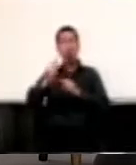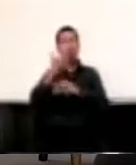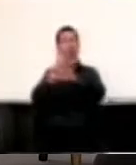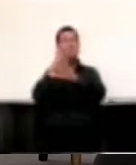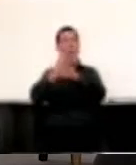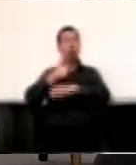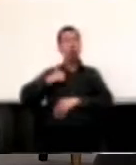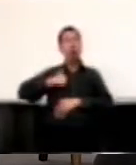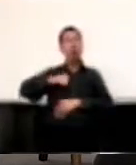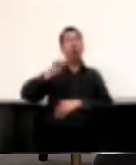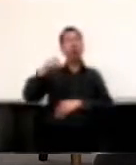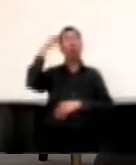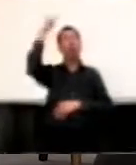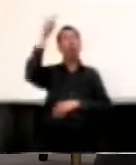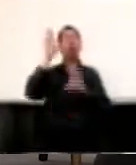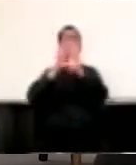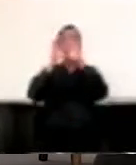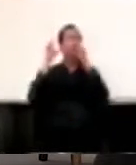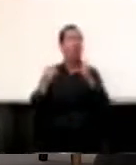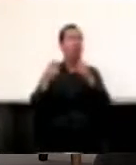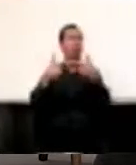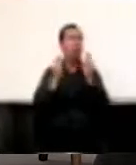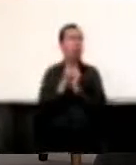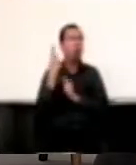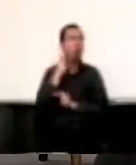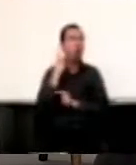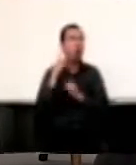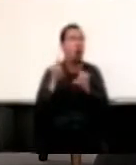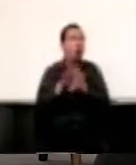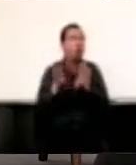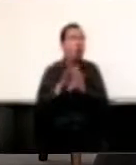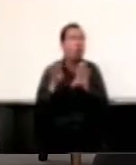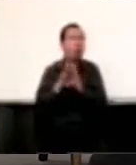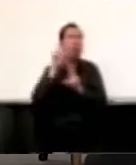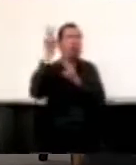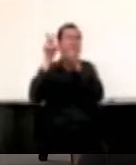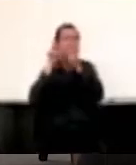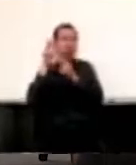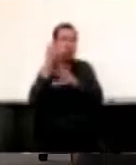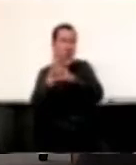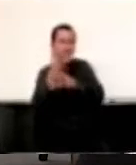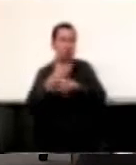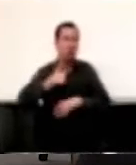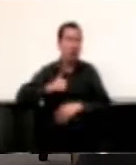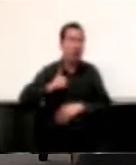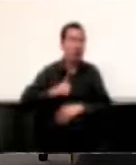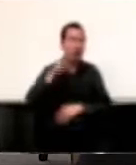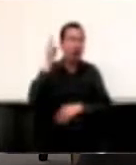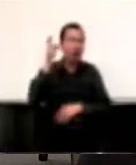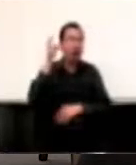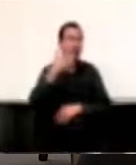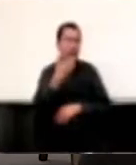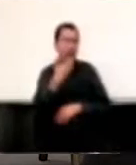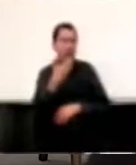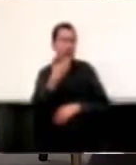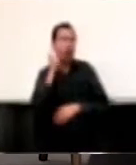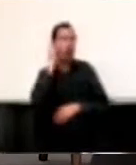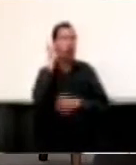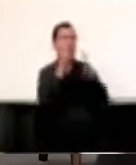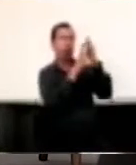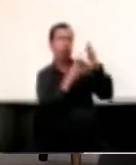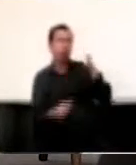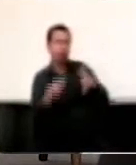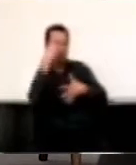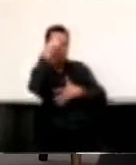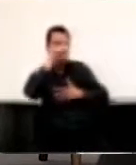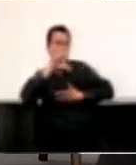cosas que deberíamos pensar más allá de reformas estructurales, reformas al sistema electoral, a la administración electoral, y pensar que a veces el éxito o el fracaso